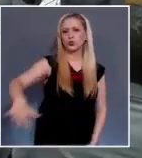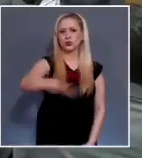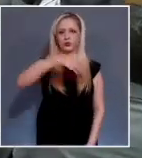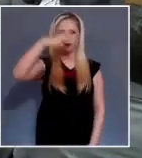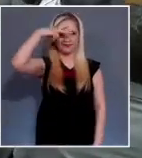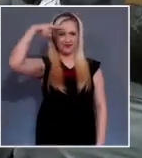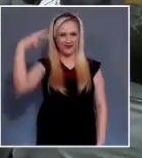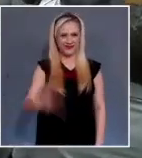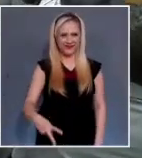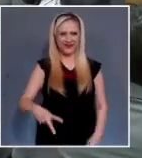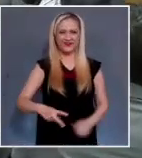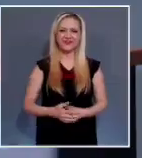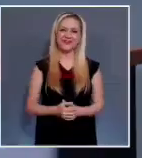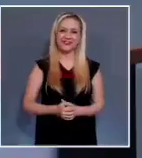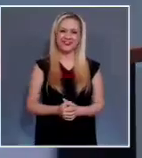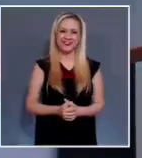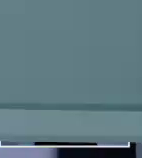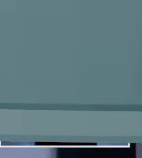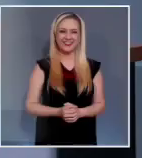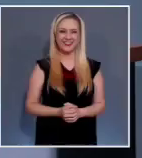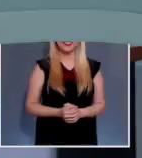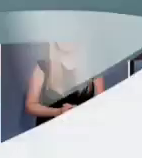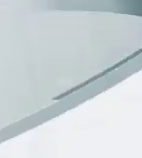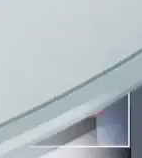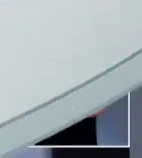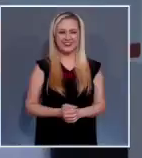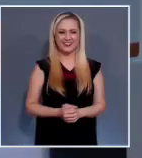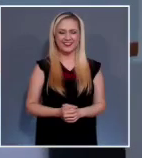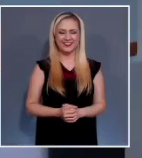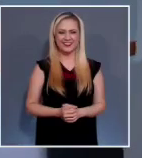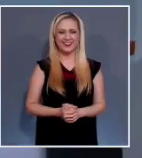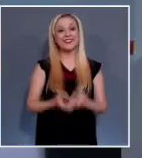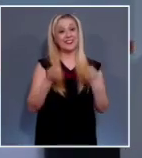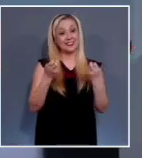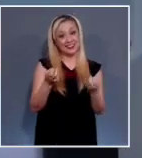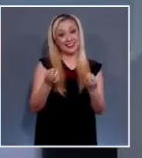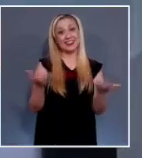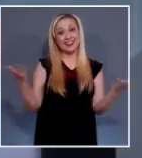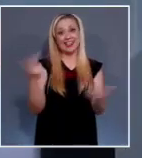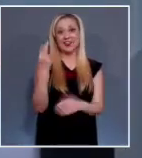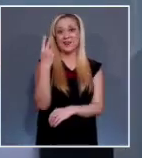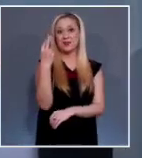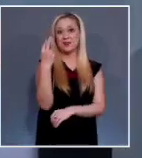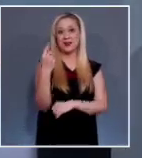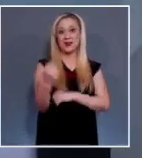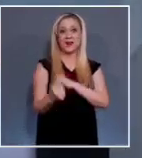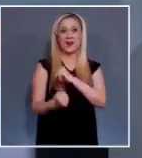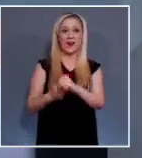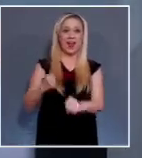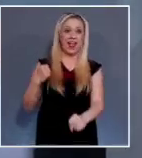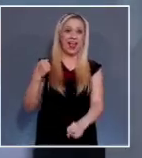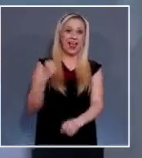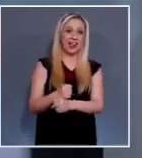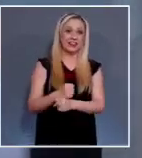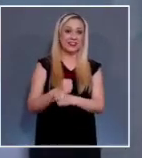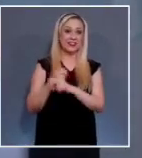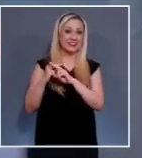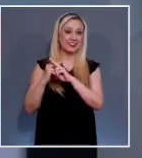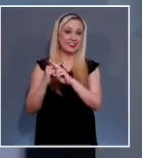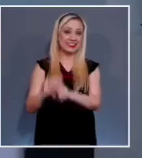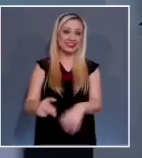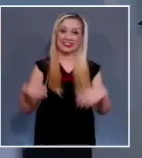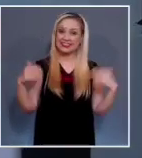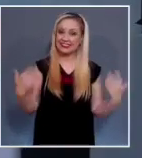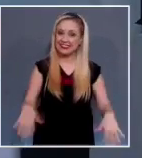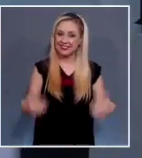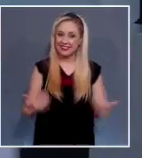Mario López Peña. Pues ahí el 25º aniversario de esta importante institución. Mientras tanto,